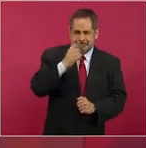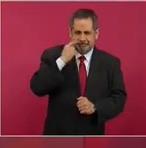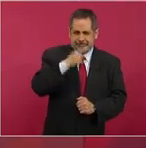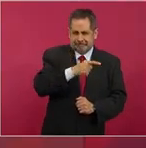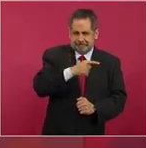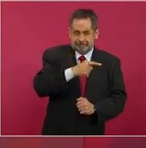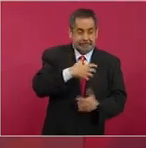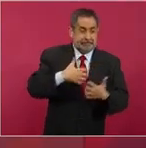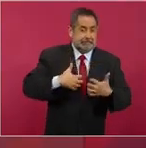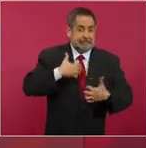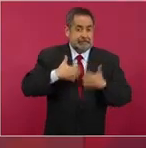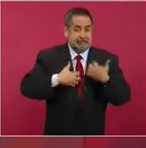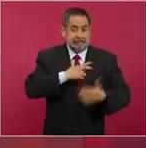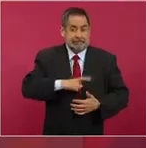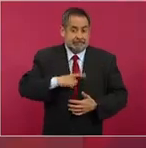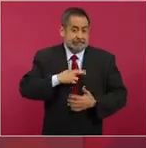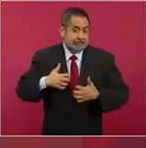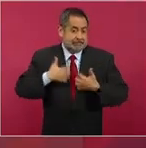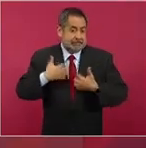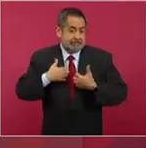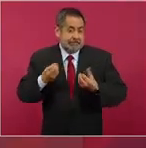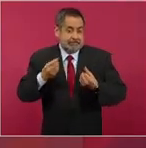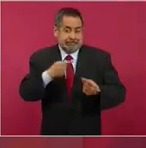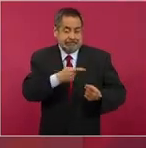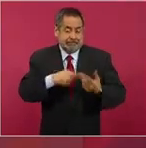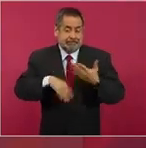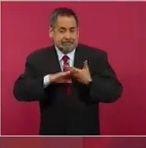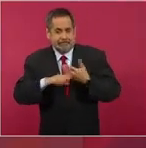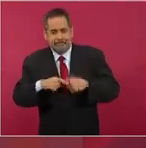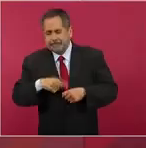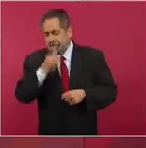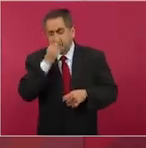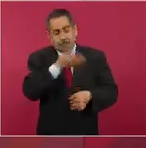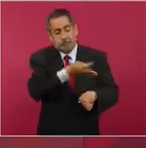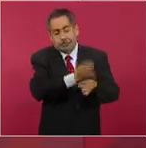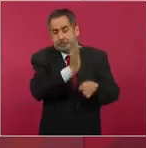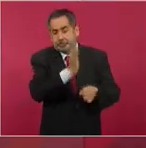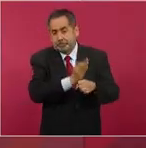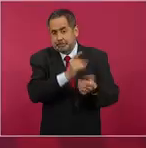que a veces se enoja mucho, pero es simpático.